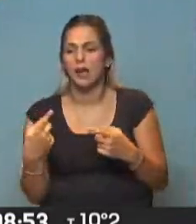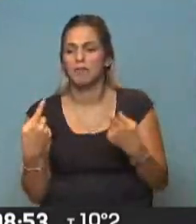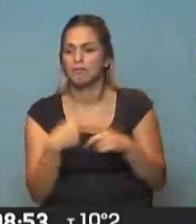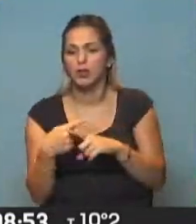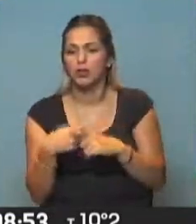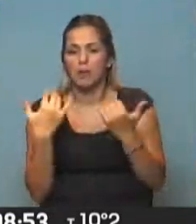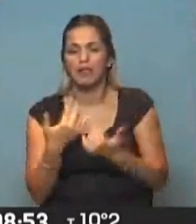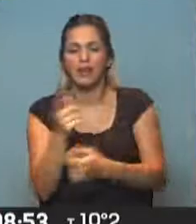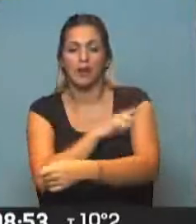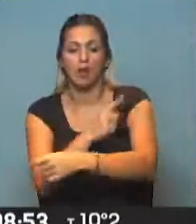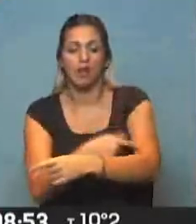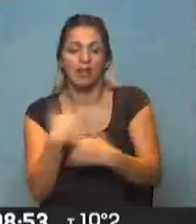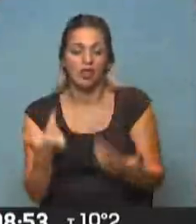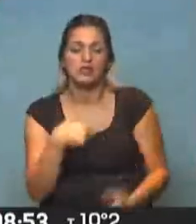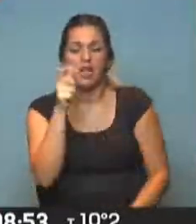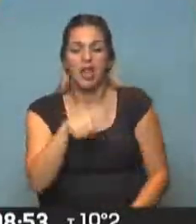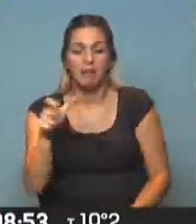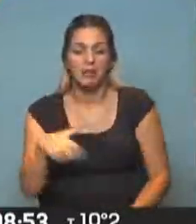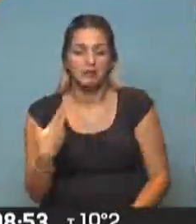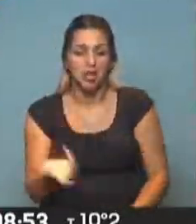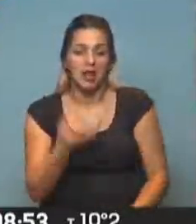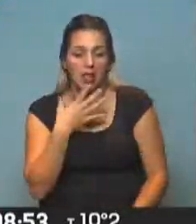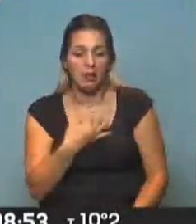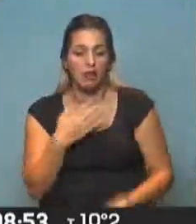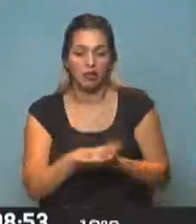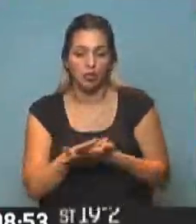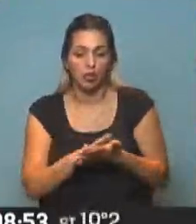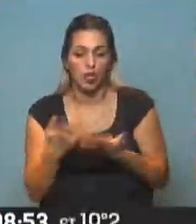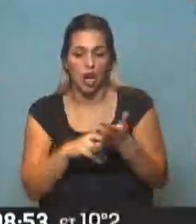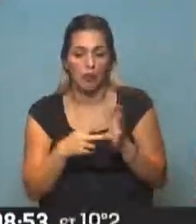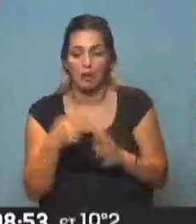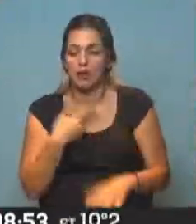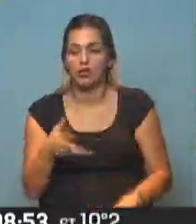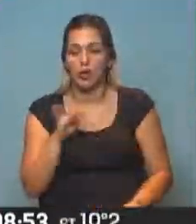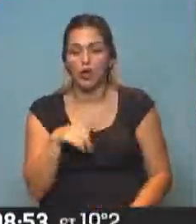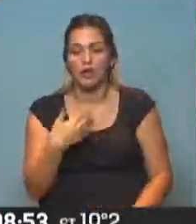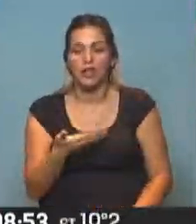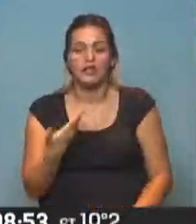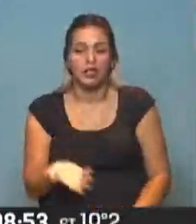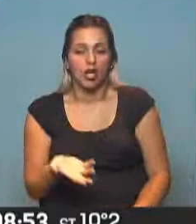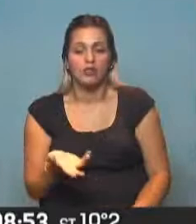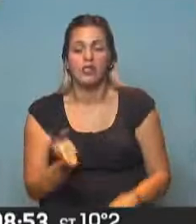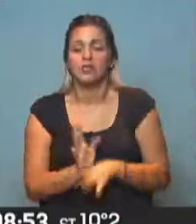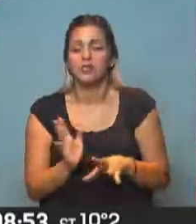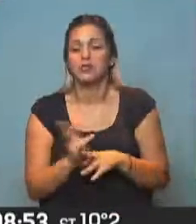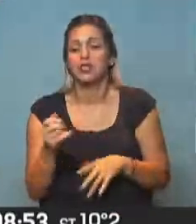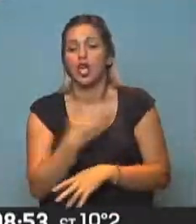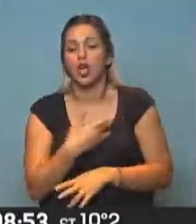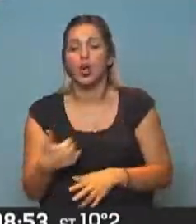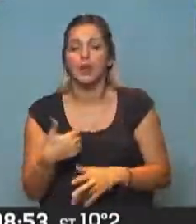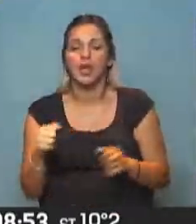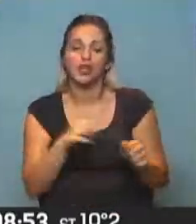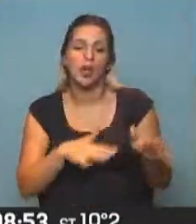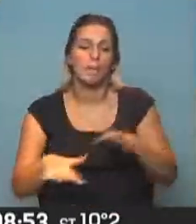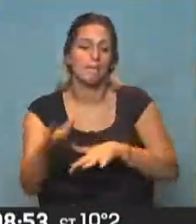poder y eso a la gente la verdad es que no les no le solucionan los problemas del día a día y deja muy libre de la cancha para el gobierno por eso en